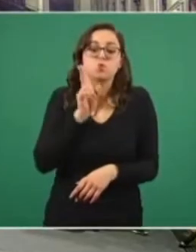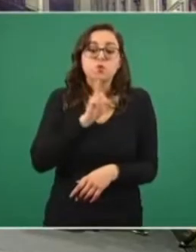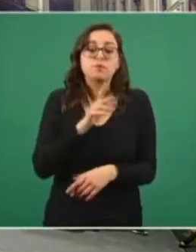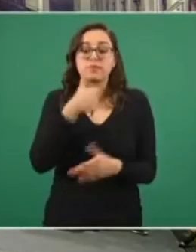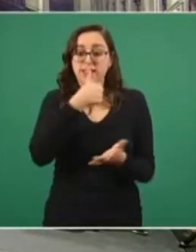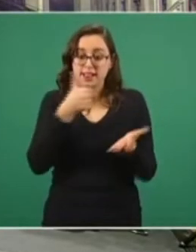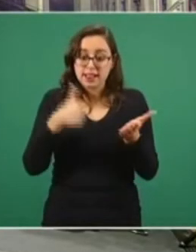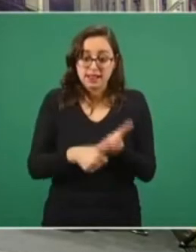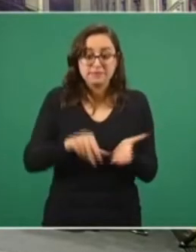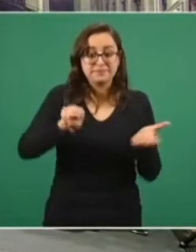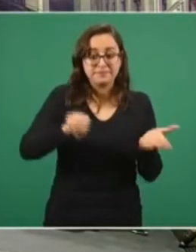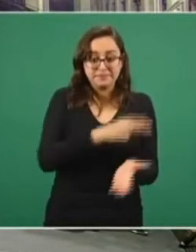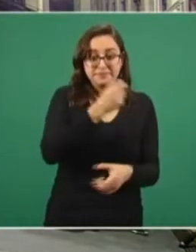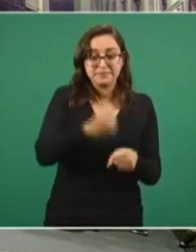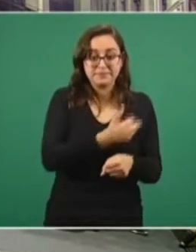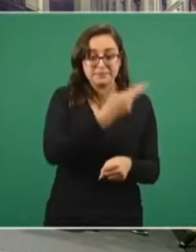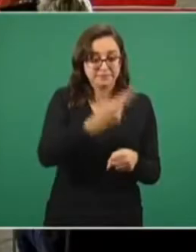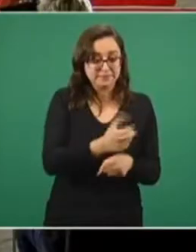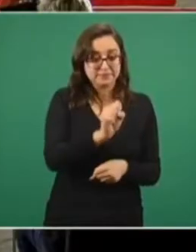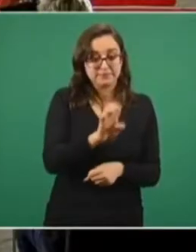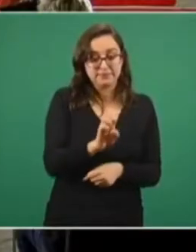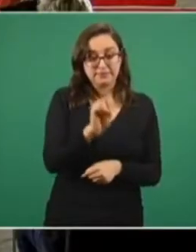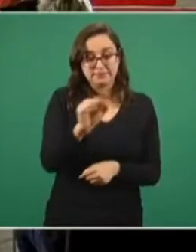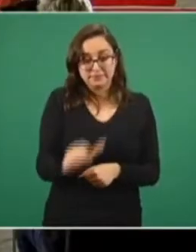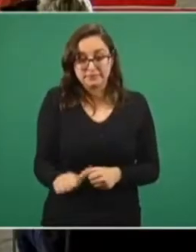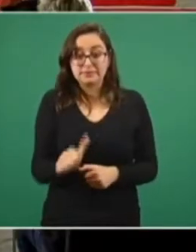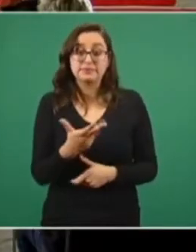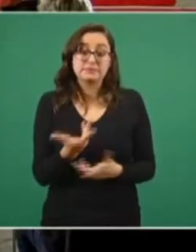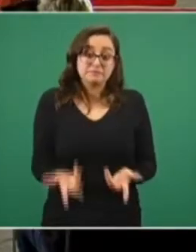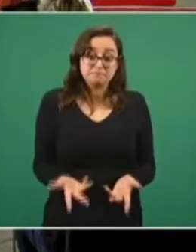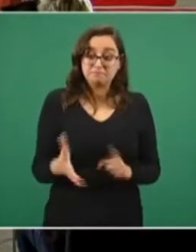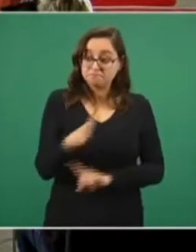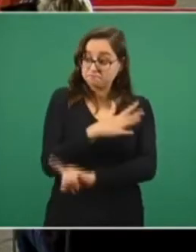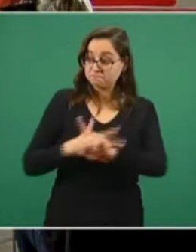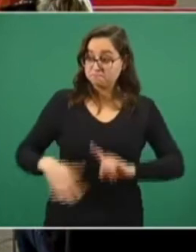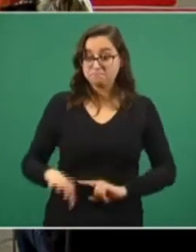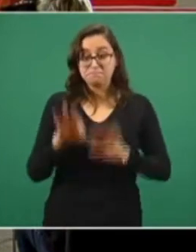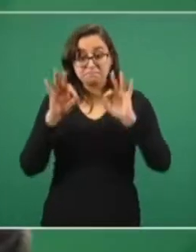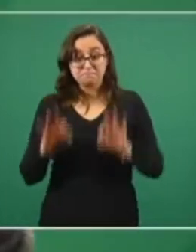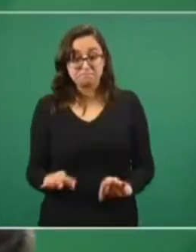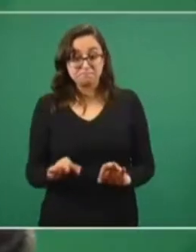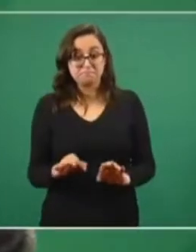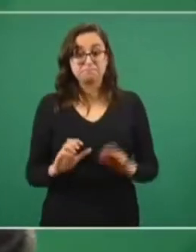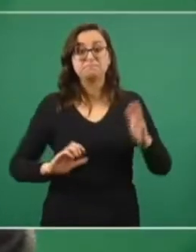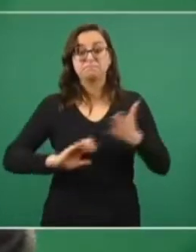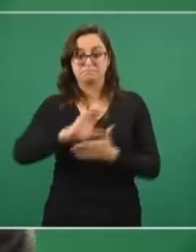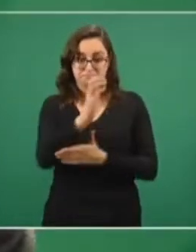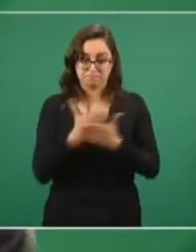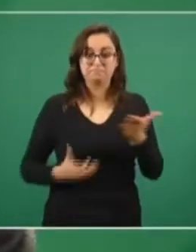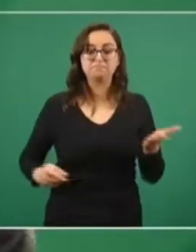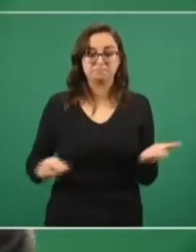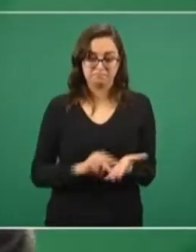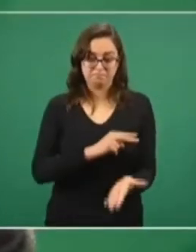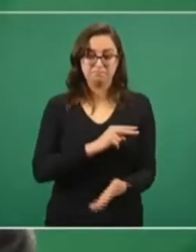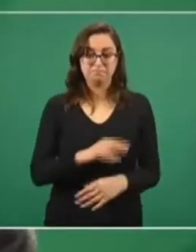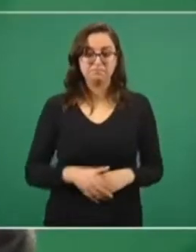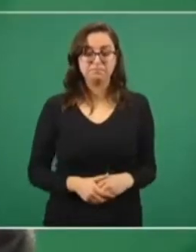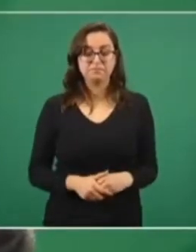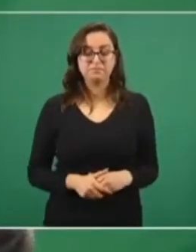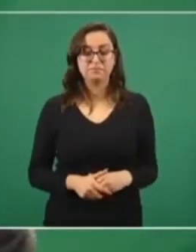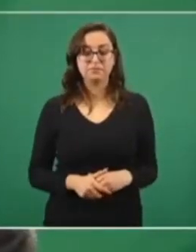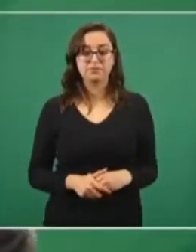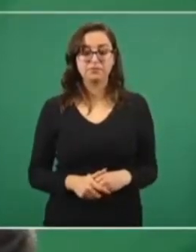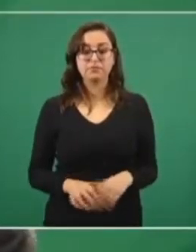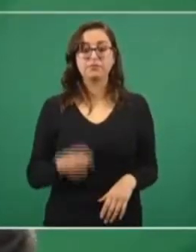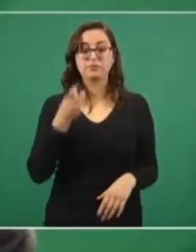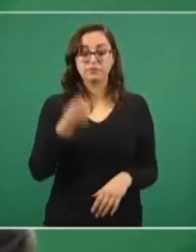de intención firmada por el secretario de Salud, y en su momento, si se concretan las condiciones, se firmaría un contrato. Este